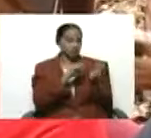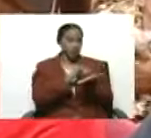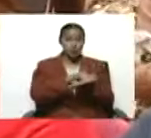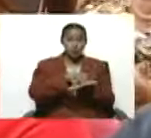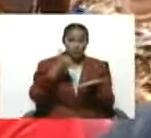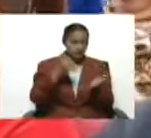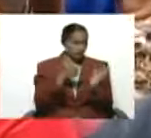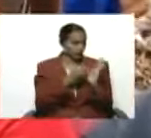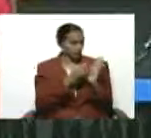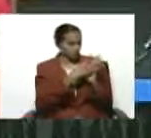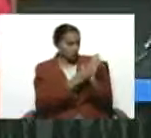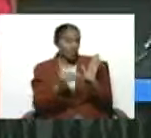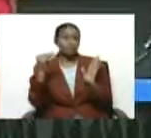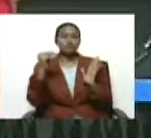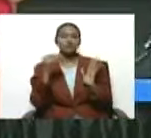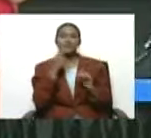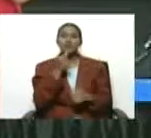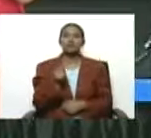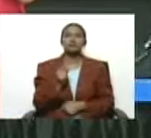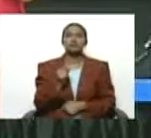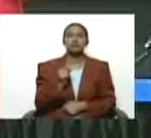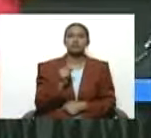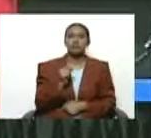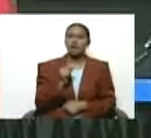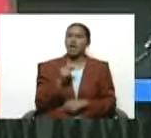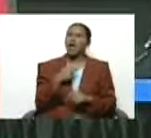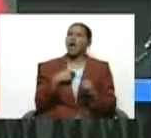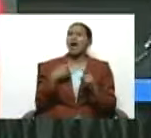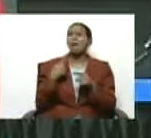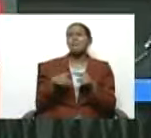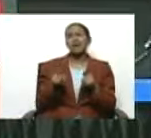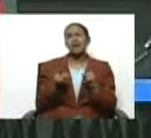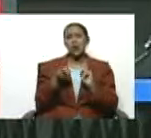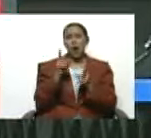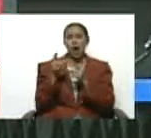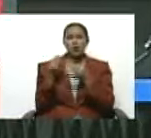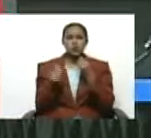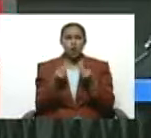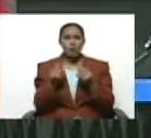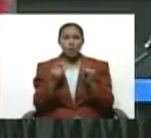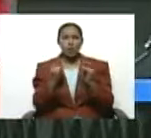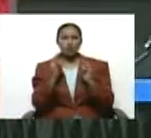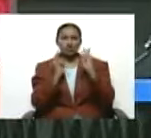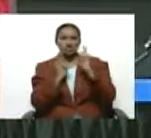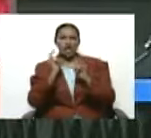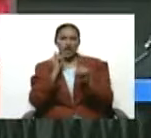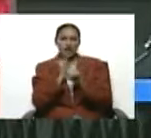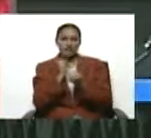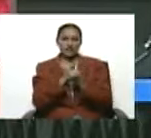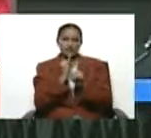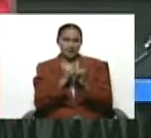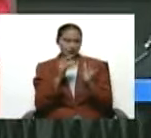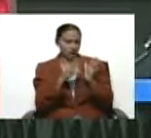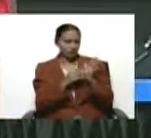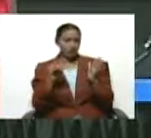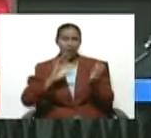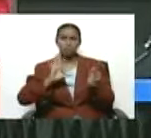metió, algunos pudieran decir no, pero es que puede ser atacado por sectores opositores. Claro que lo están